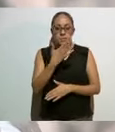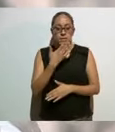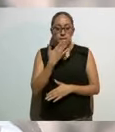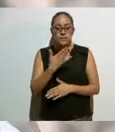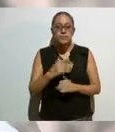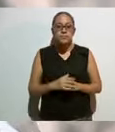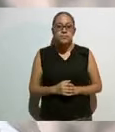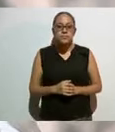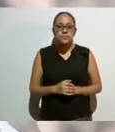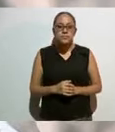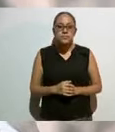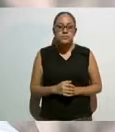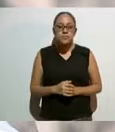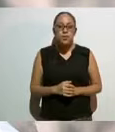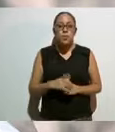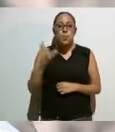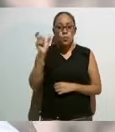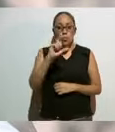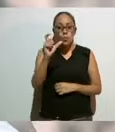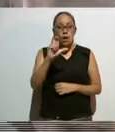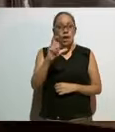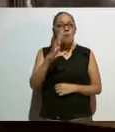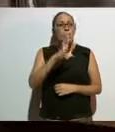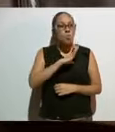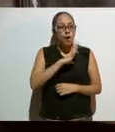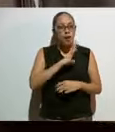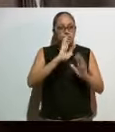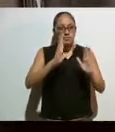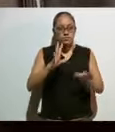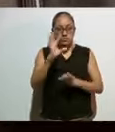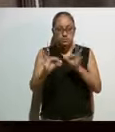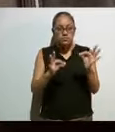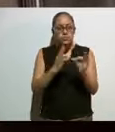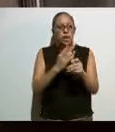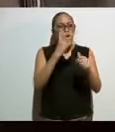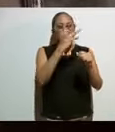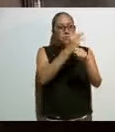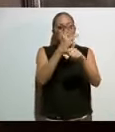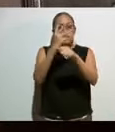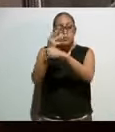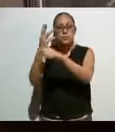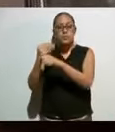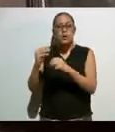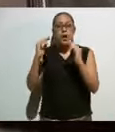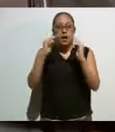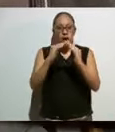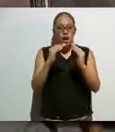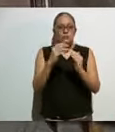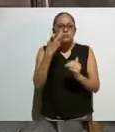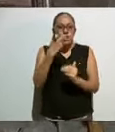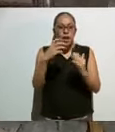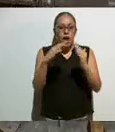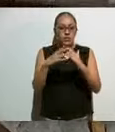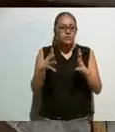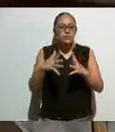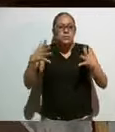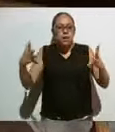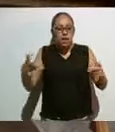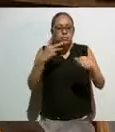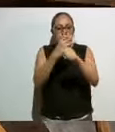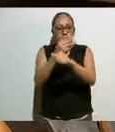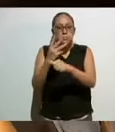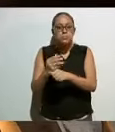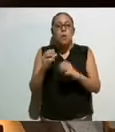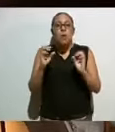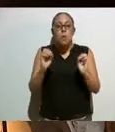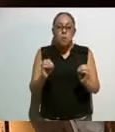se tengan todos los mejoramientos de vivienda, las ampliaciones de vivienda, cuando